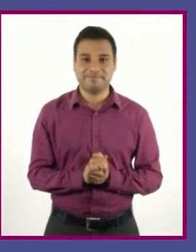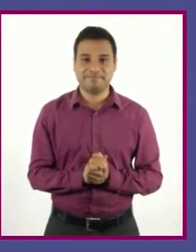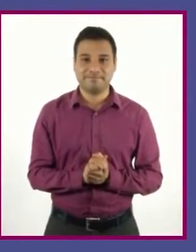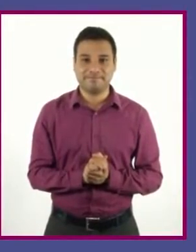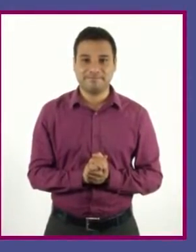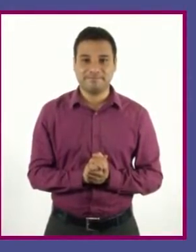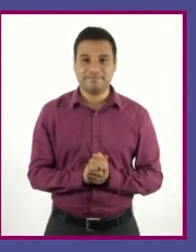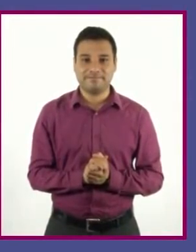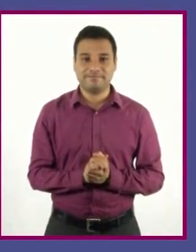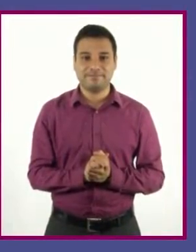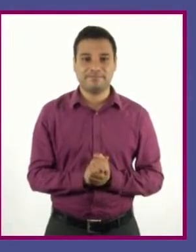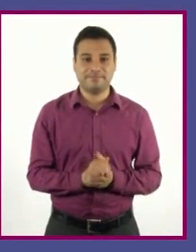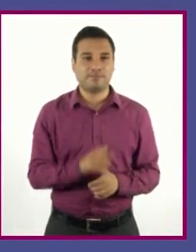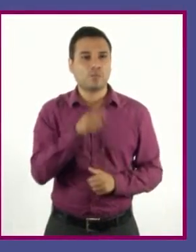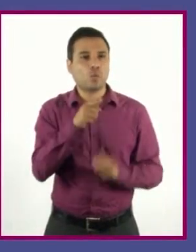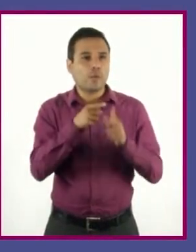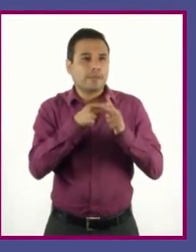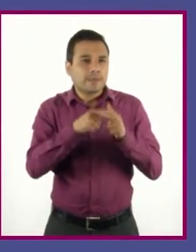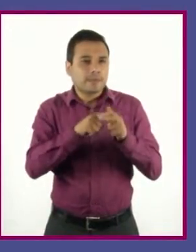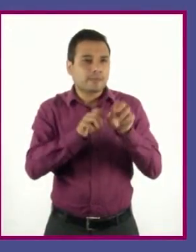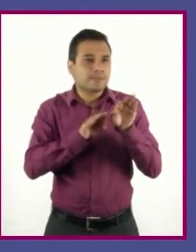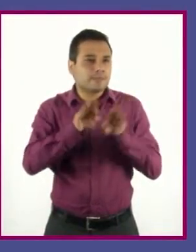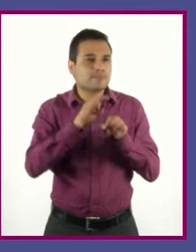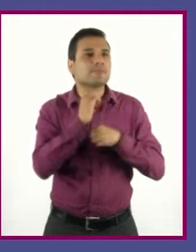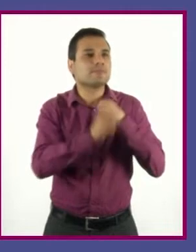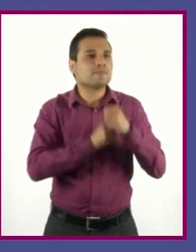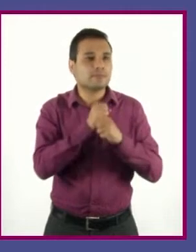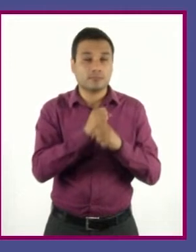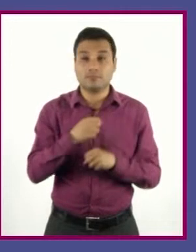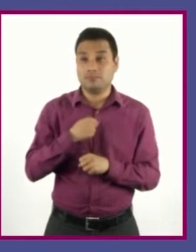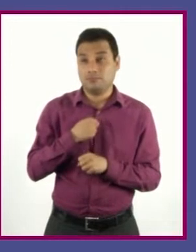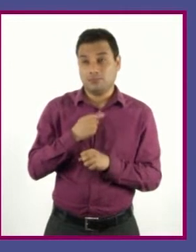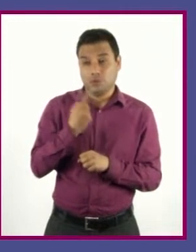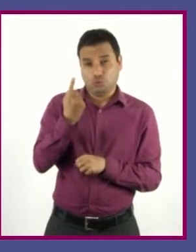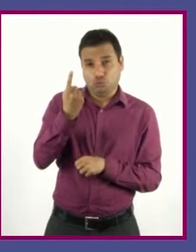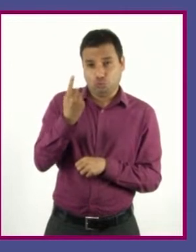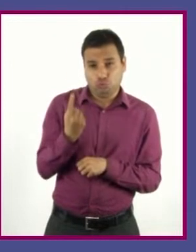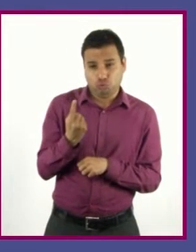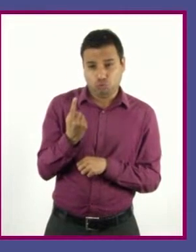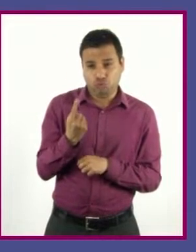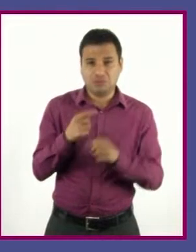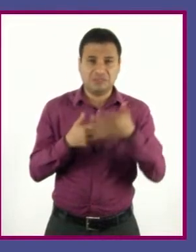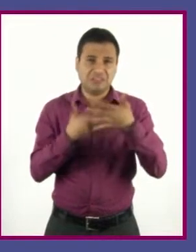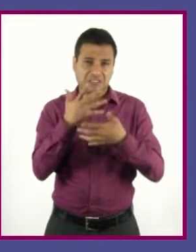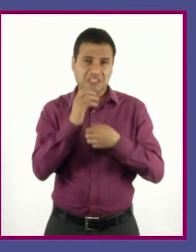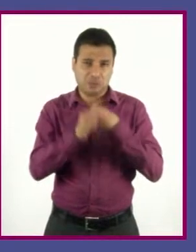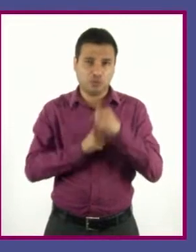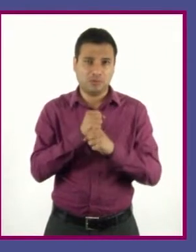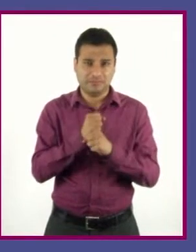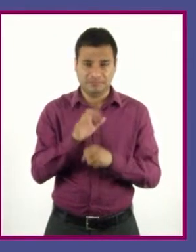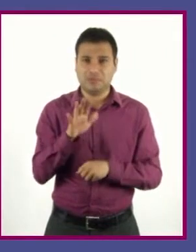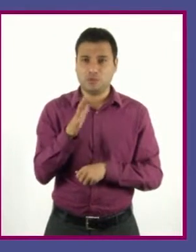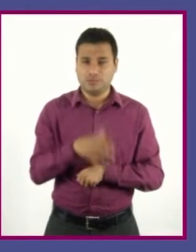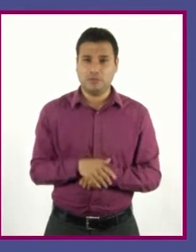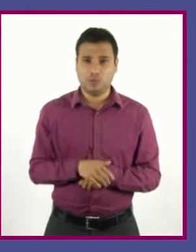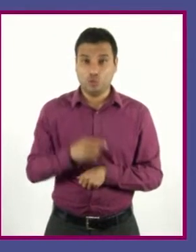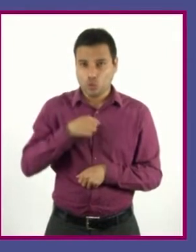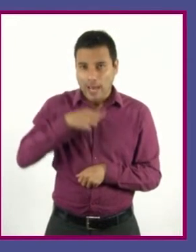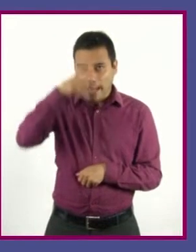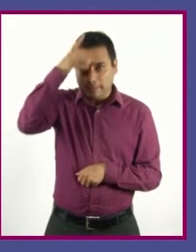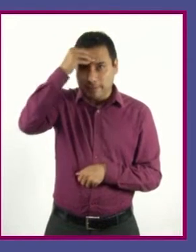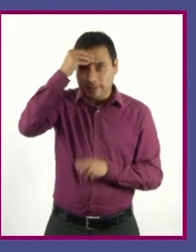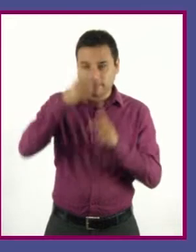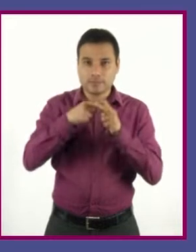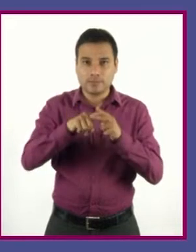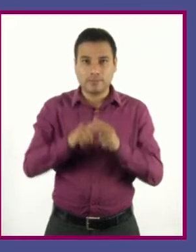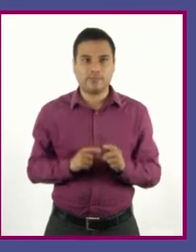¿Y a qué edad inició su profesión? Bueno, yo empecé desde muy chico. A la edad de 15 años inicié como aprendiz. ¿Y